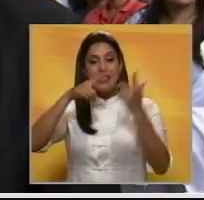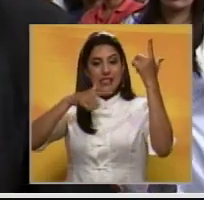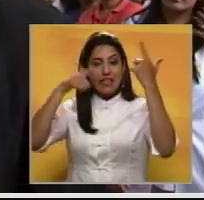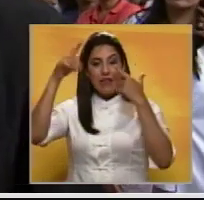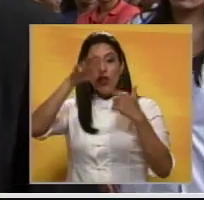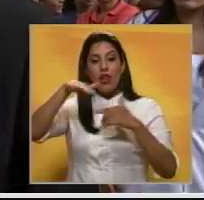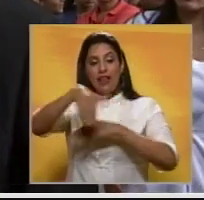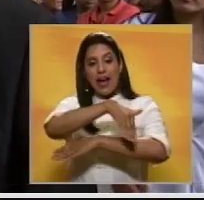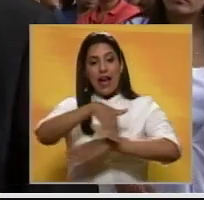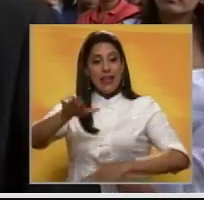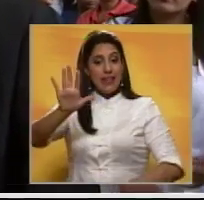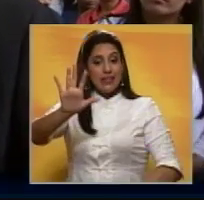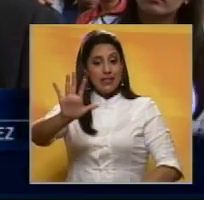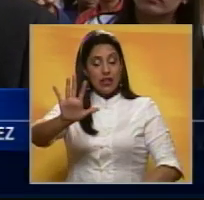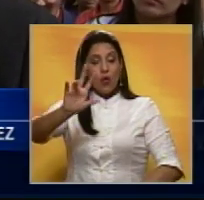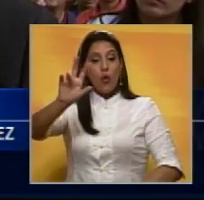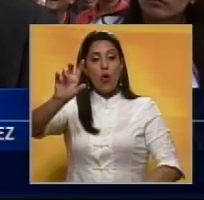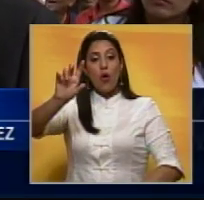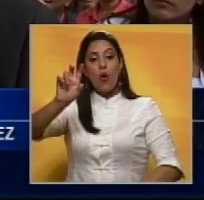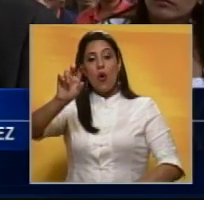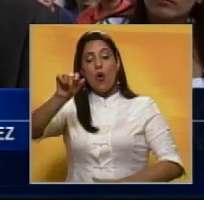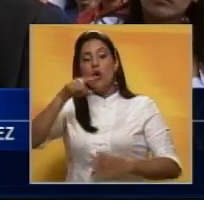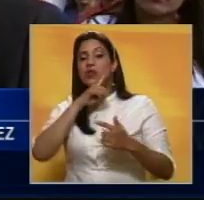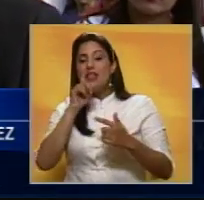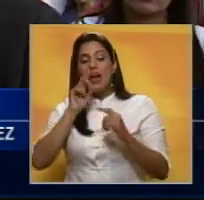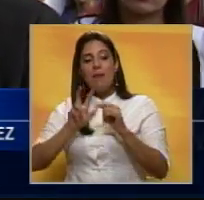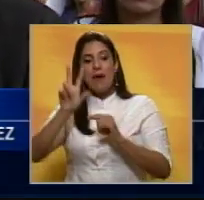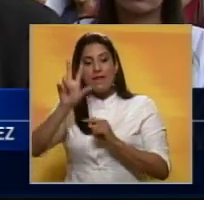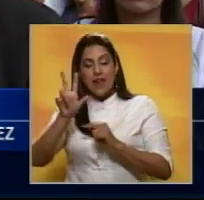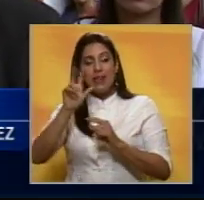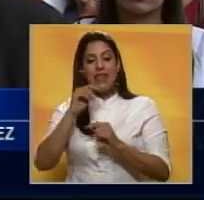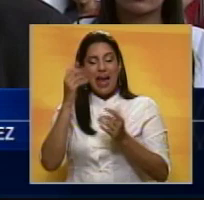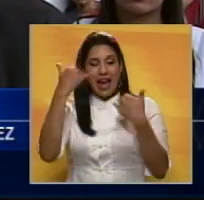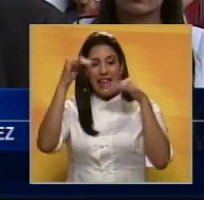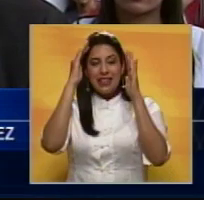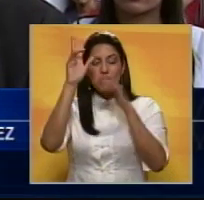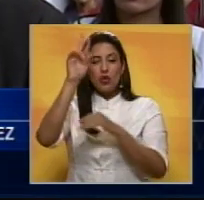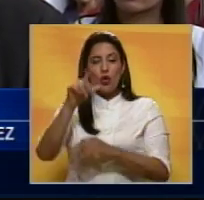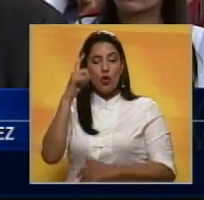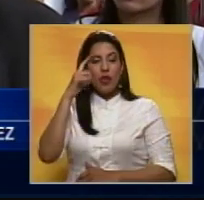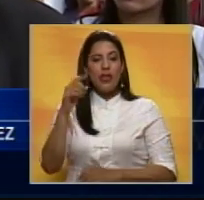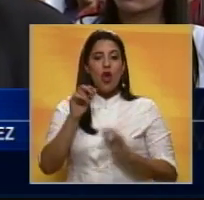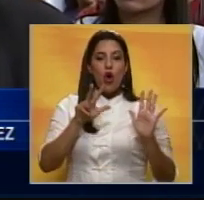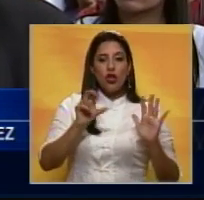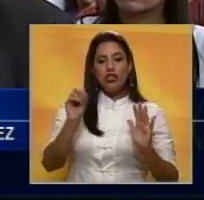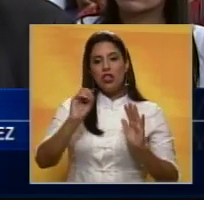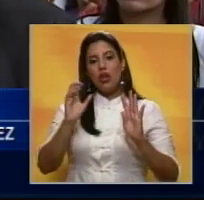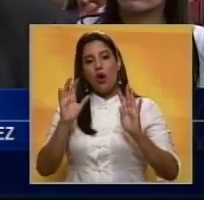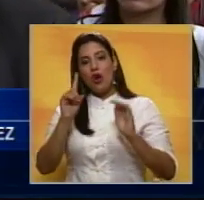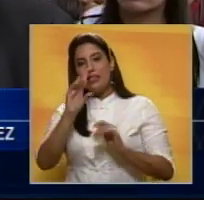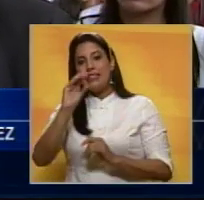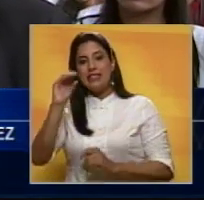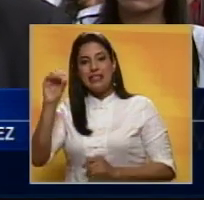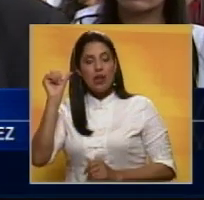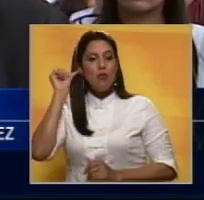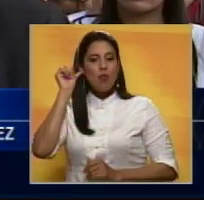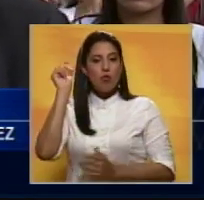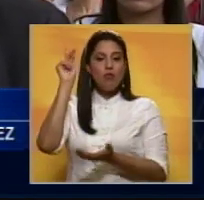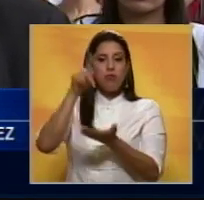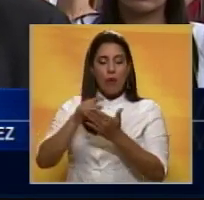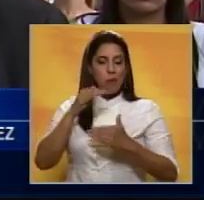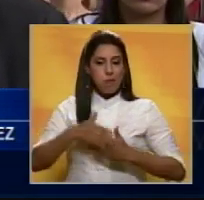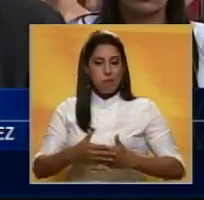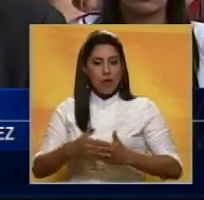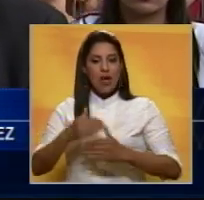Chávez, ubicado en la calle 5 del Valle, el cual recibe o atiende diariamente entre 80 y 100